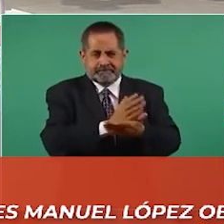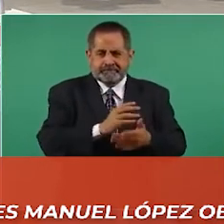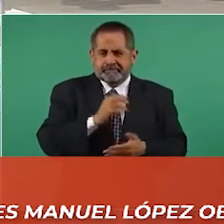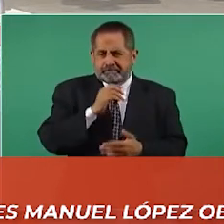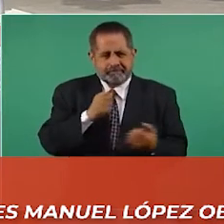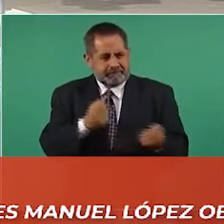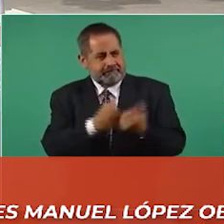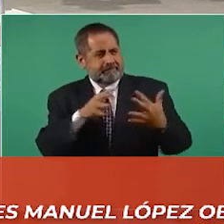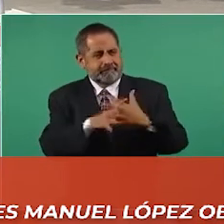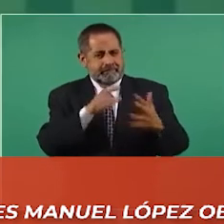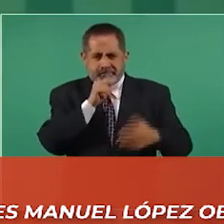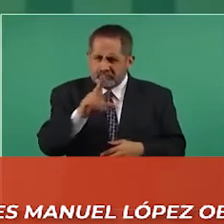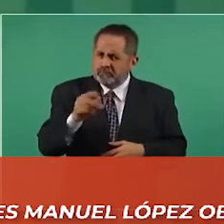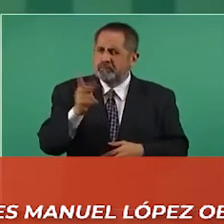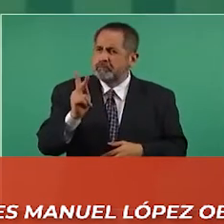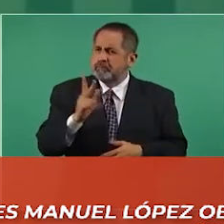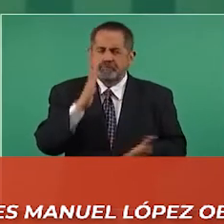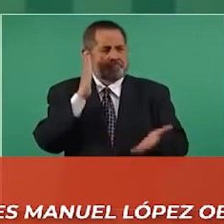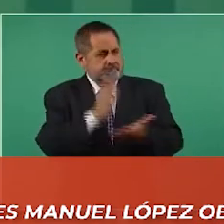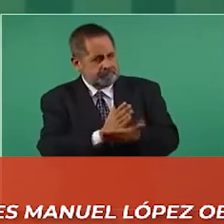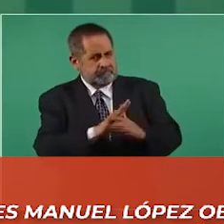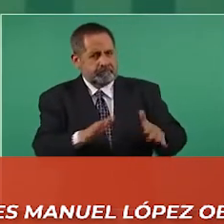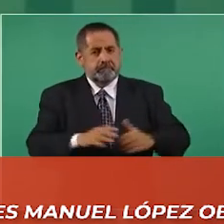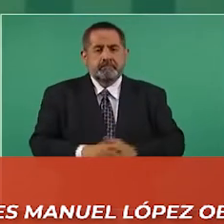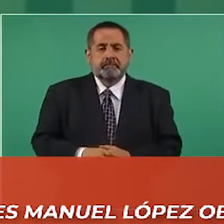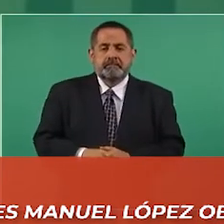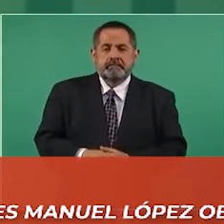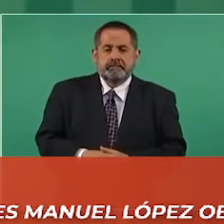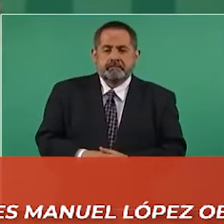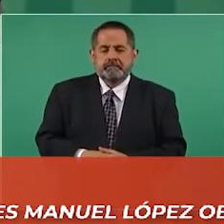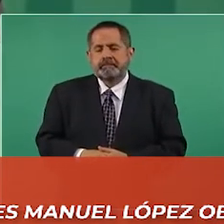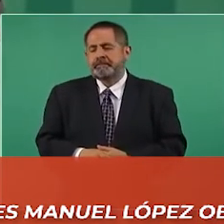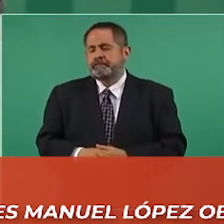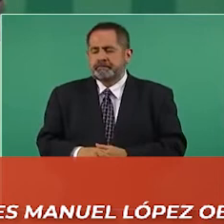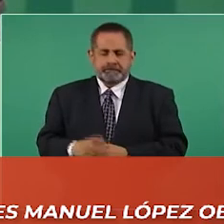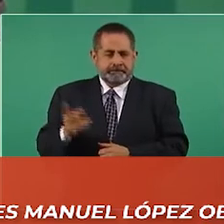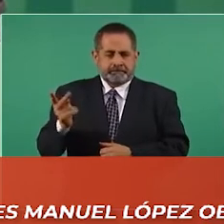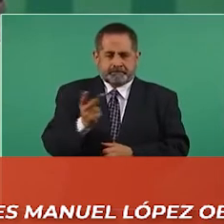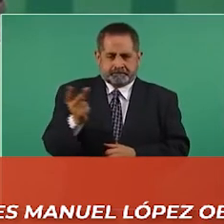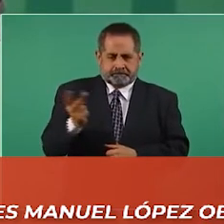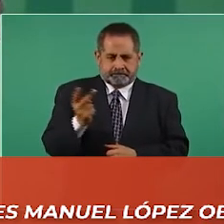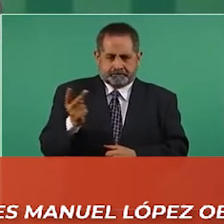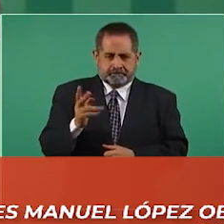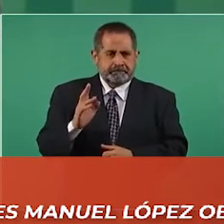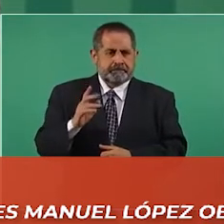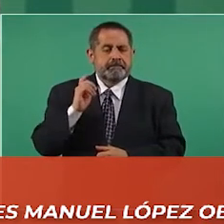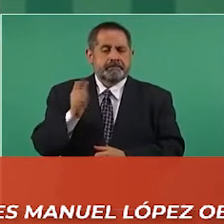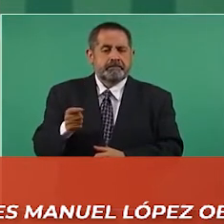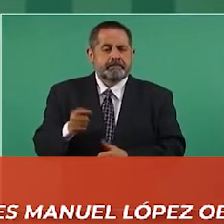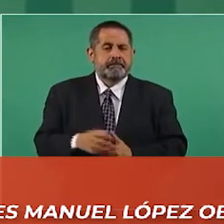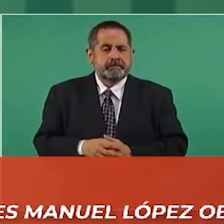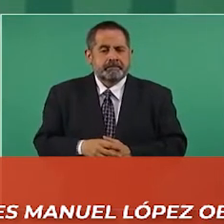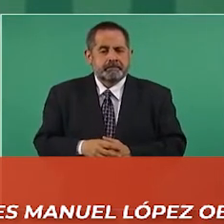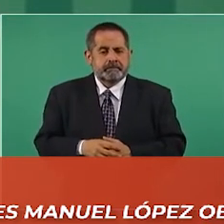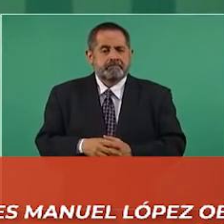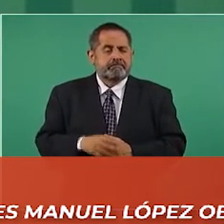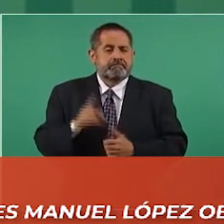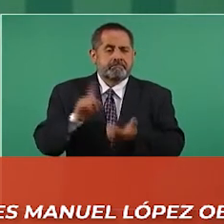que sigan actuando. Pues en los dos casos, ¿no? Se trata de